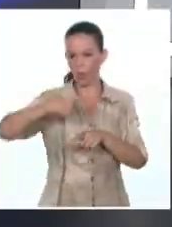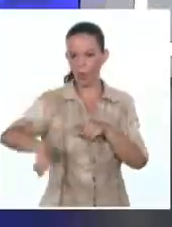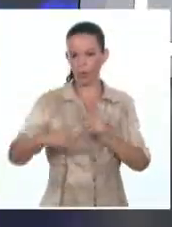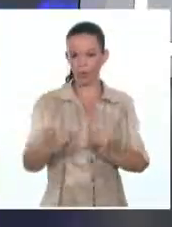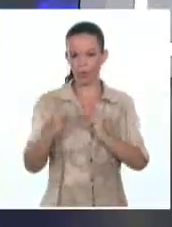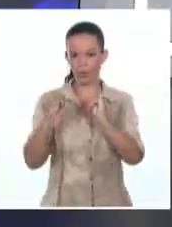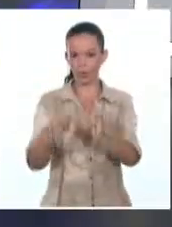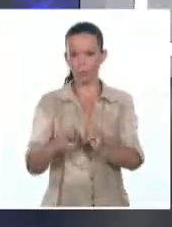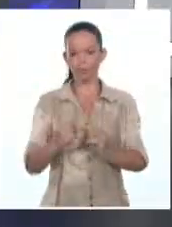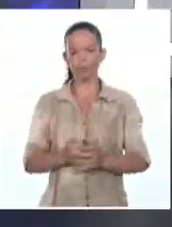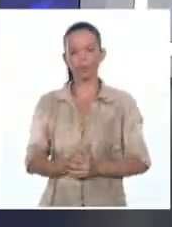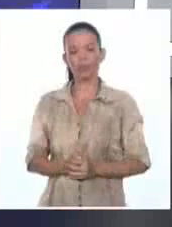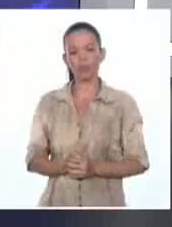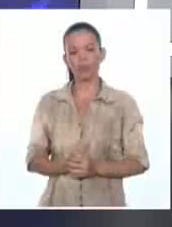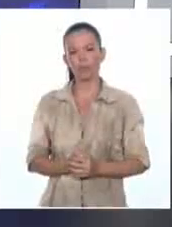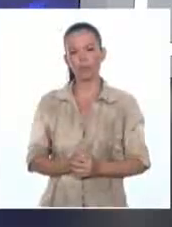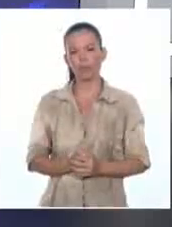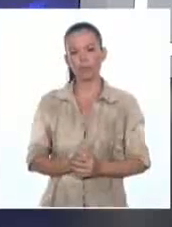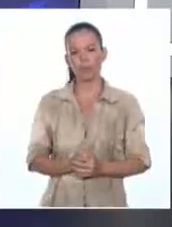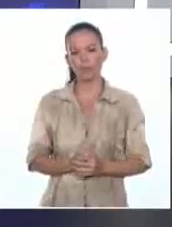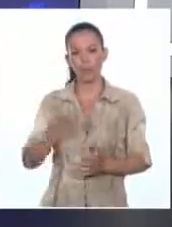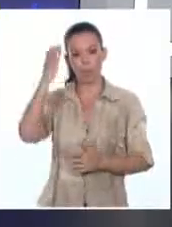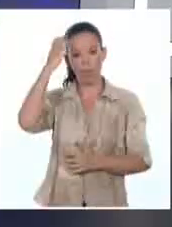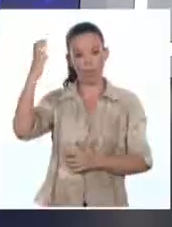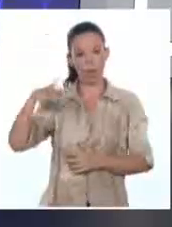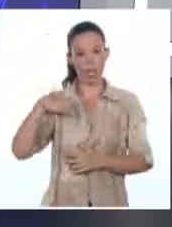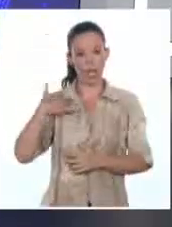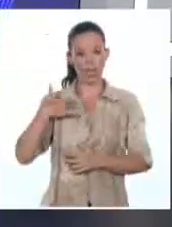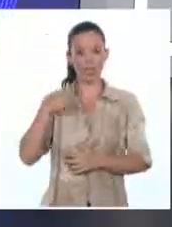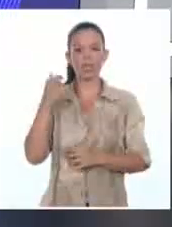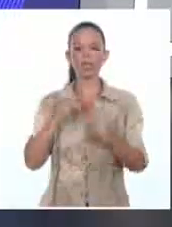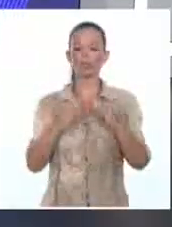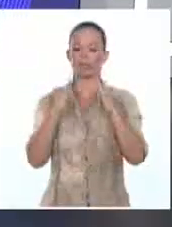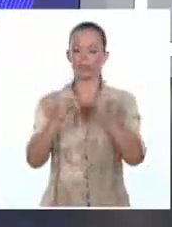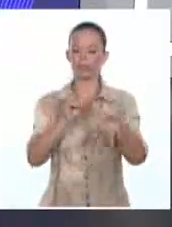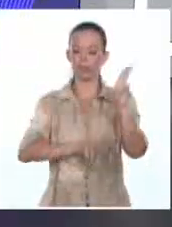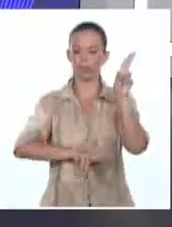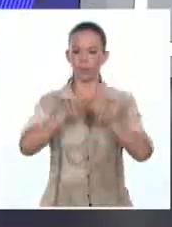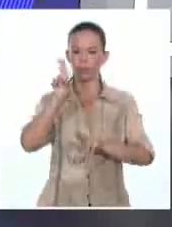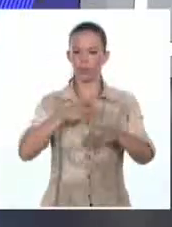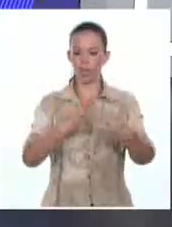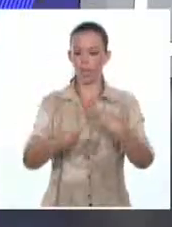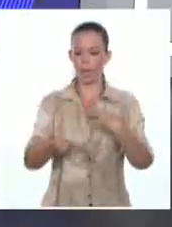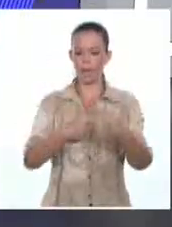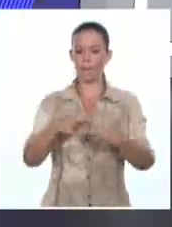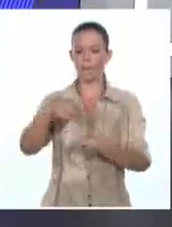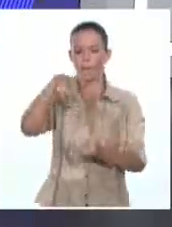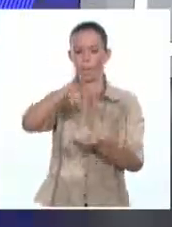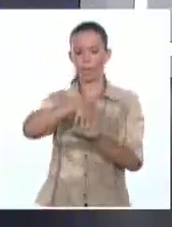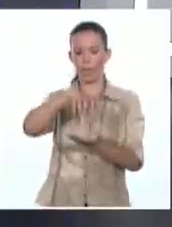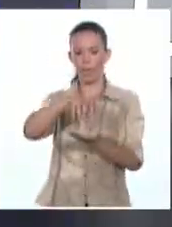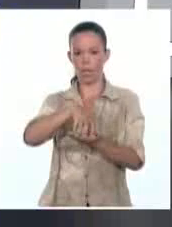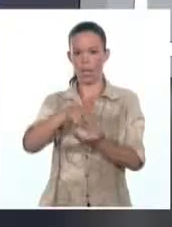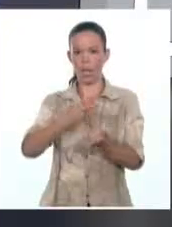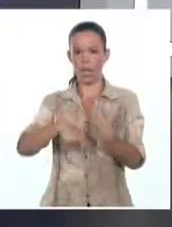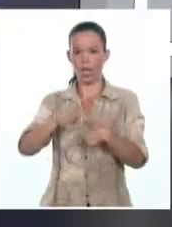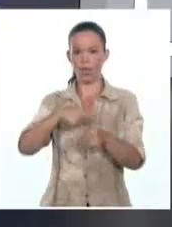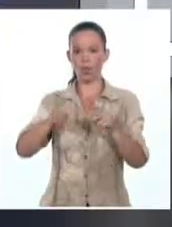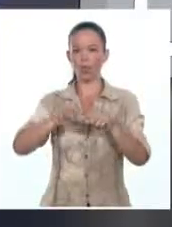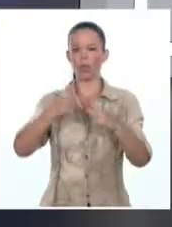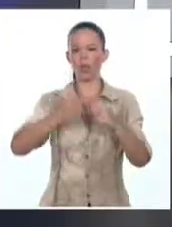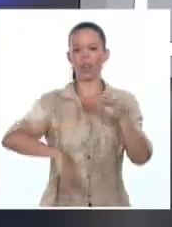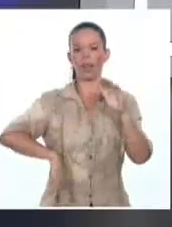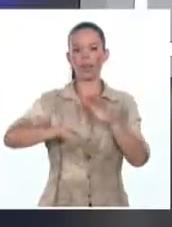ámbito internacional. El gobierno argentino anunció un acuerdo con los supermercados de ese país para poner un límite del